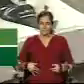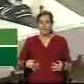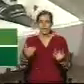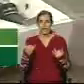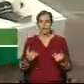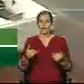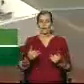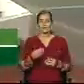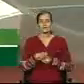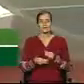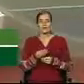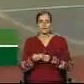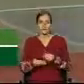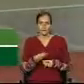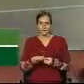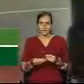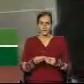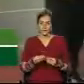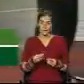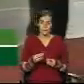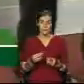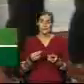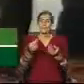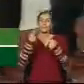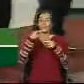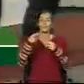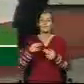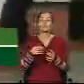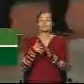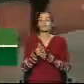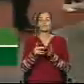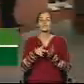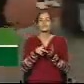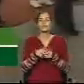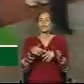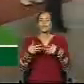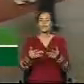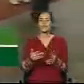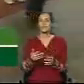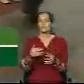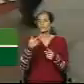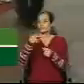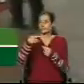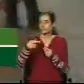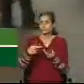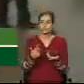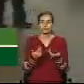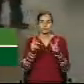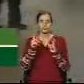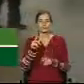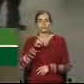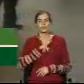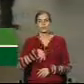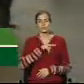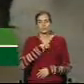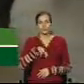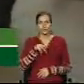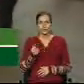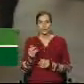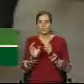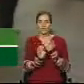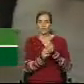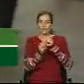este caso se está haciendo a nivel de lo que es la entrega de instrumentos. Permítanme, compañeros del